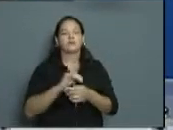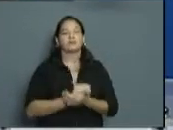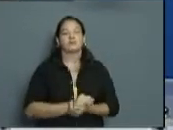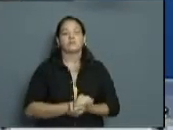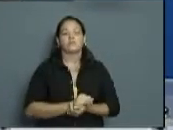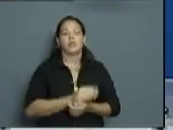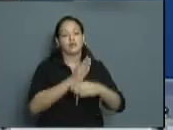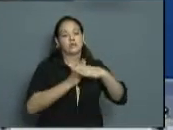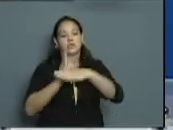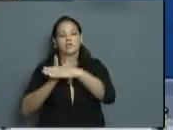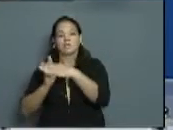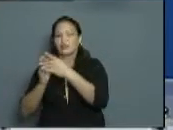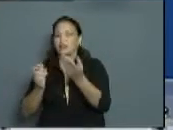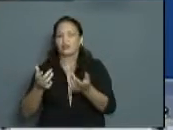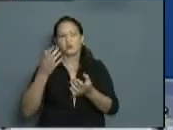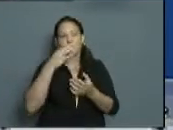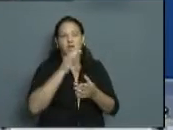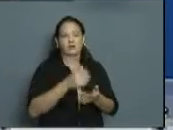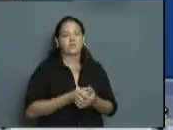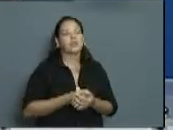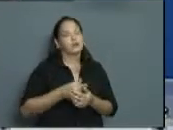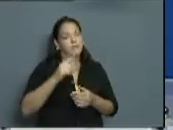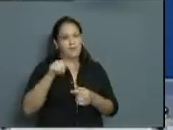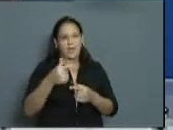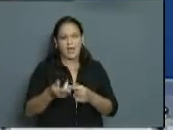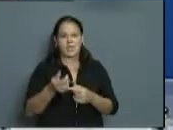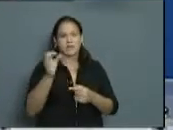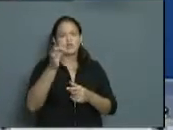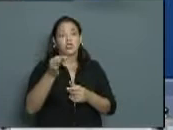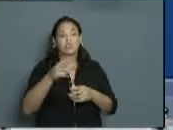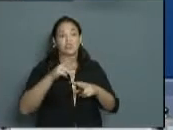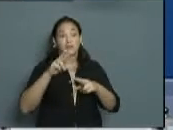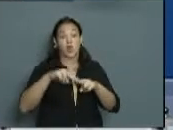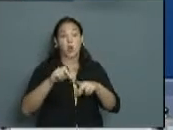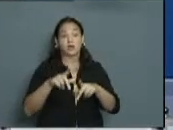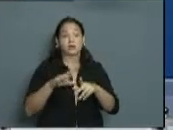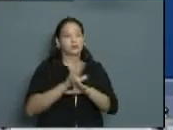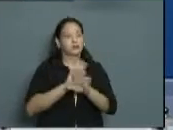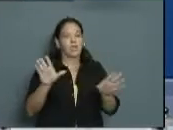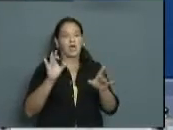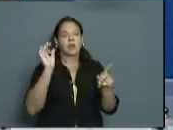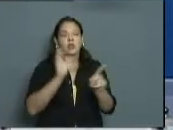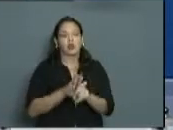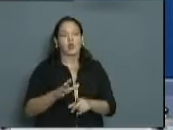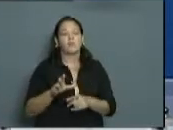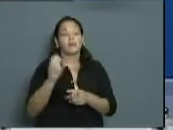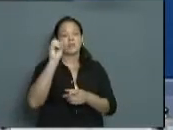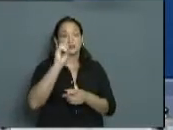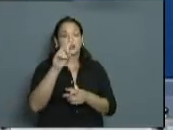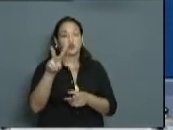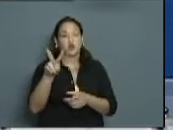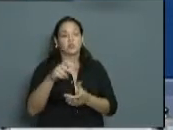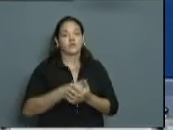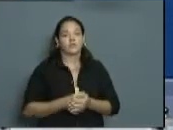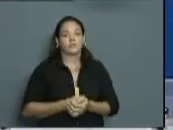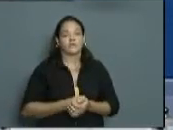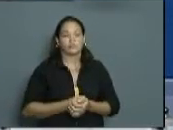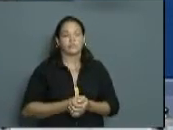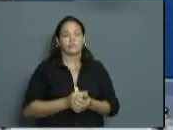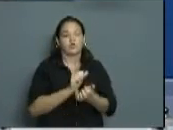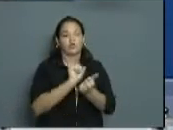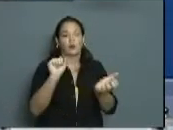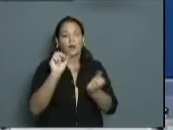Holguín. Se está organizando el proceso y mañana el municipio Holguín arranca ya con la vacunación con Soberana 02. Se vacunará el